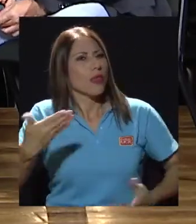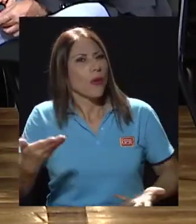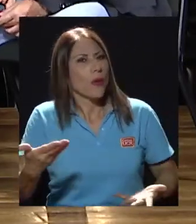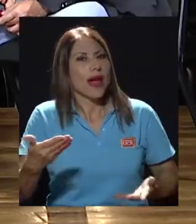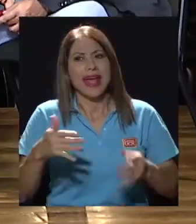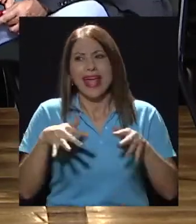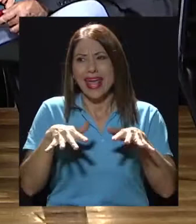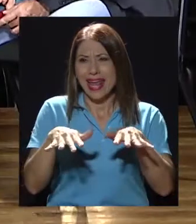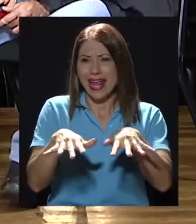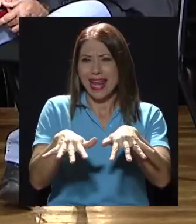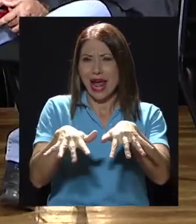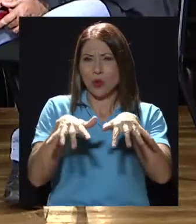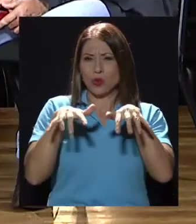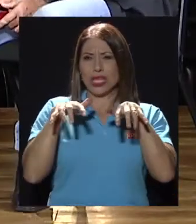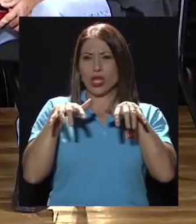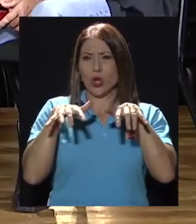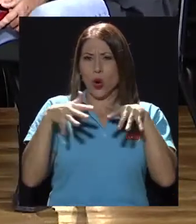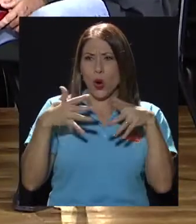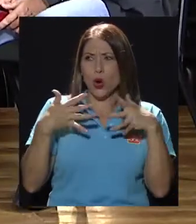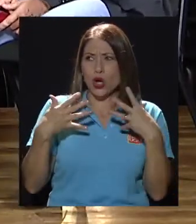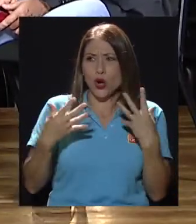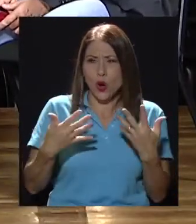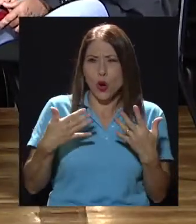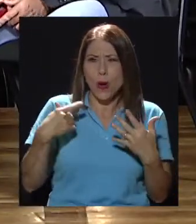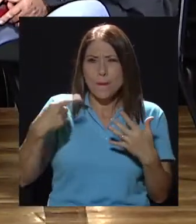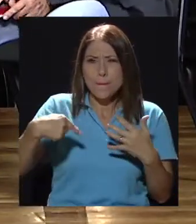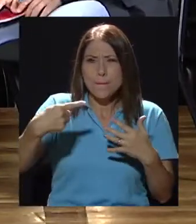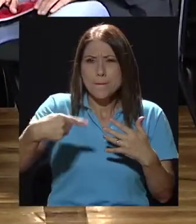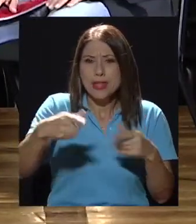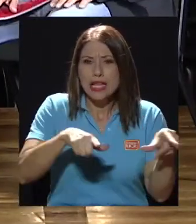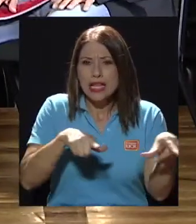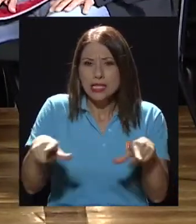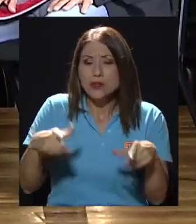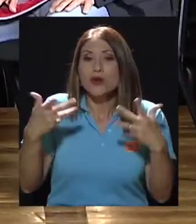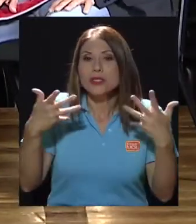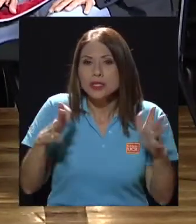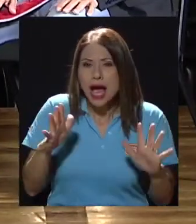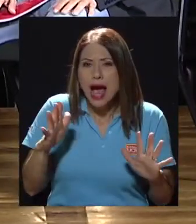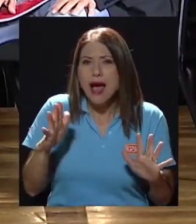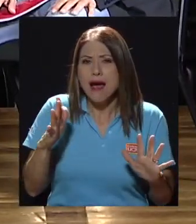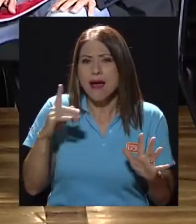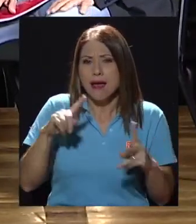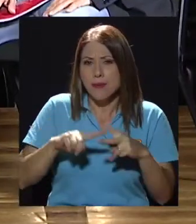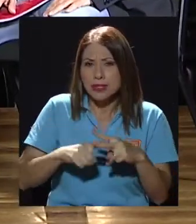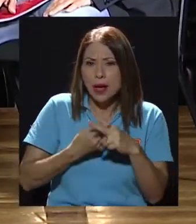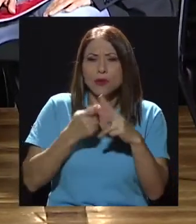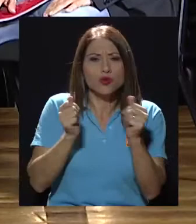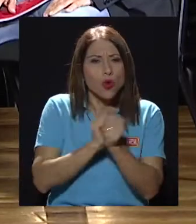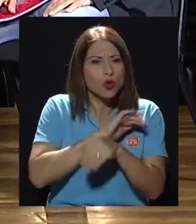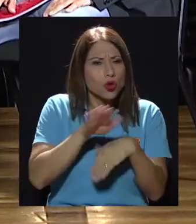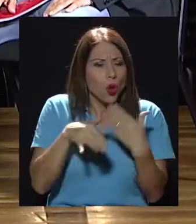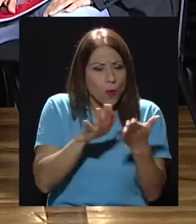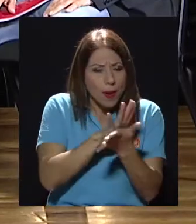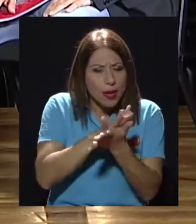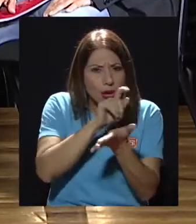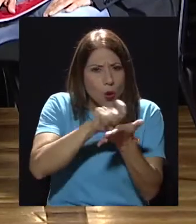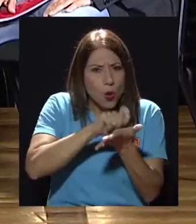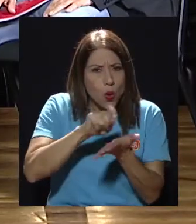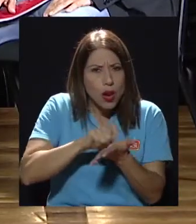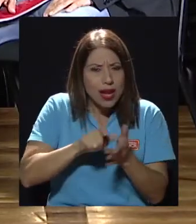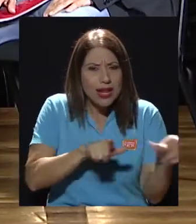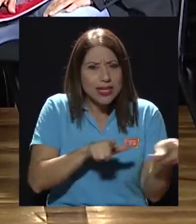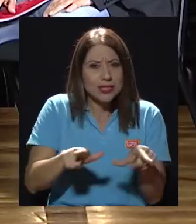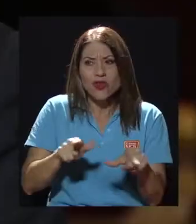bueno, ya empezamos a hacer ya tenemos todo el papeleo listo. Voy a poner Teatro Pipo. Teatro